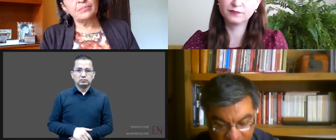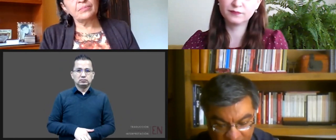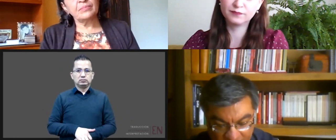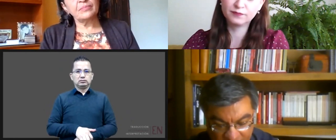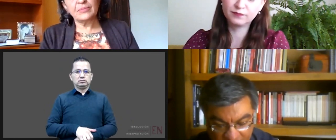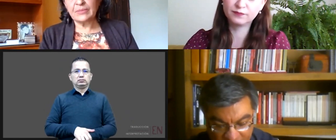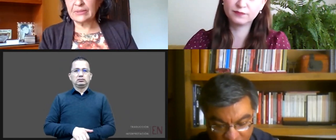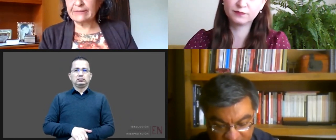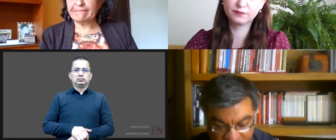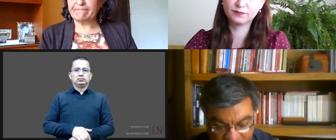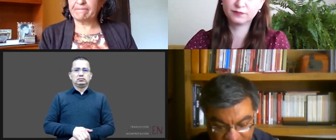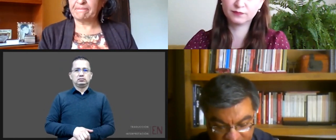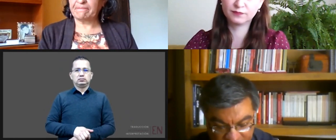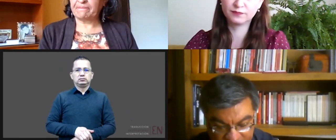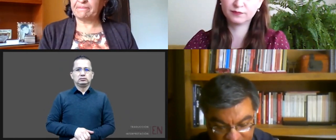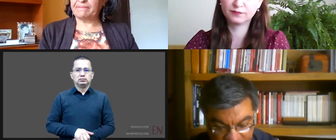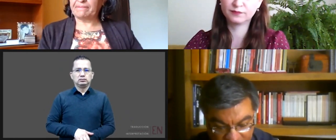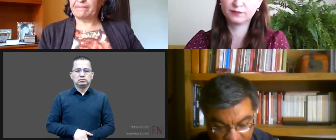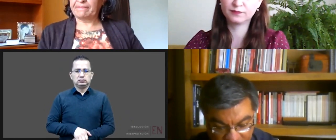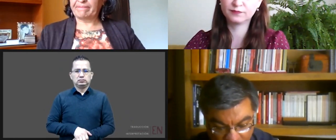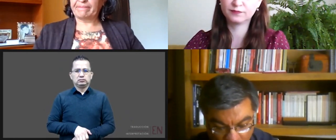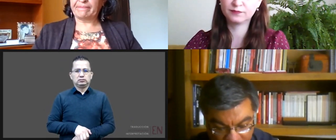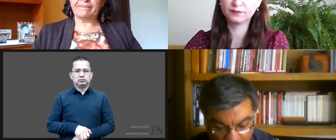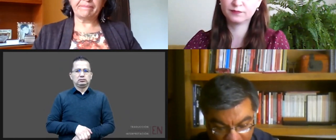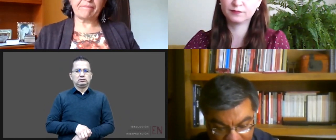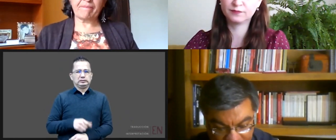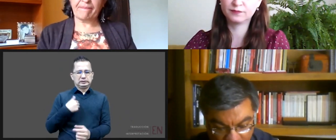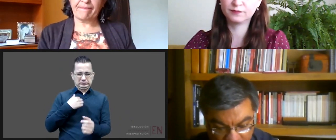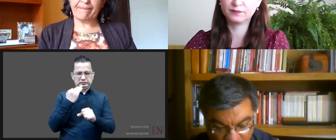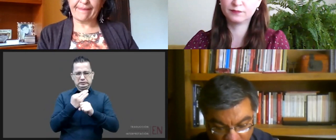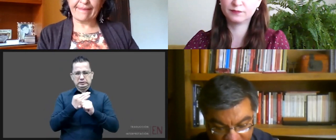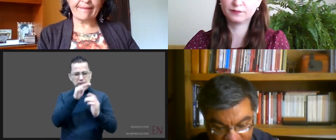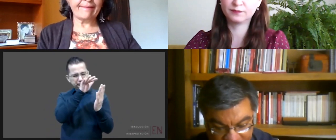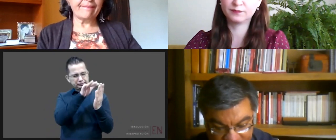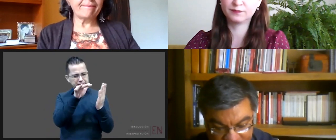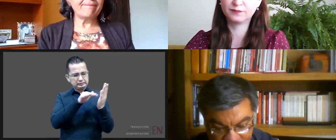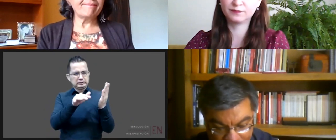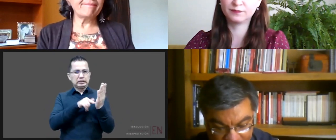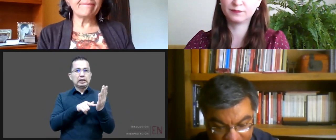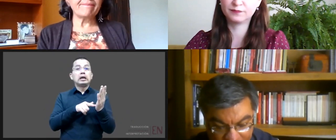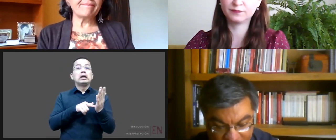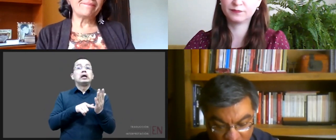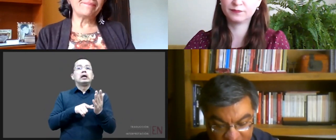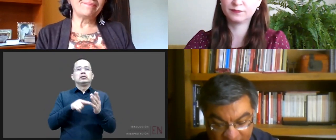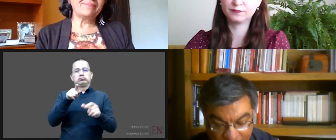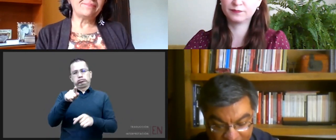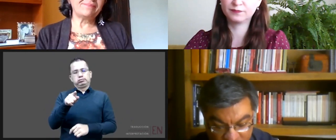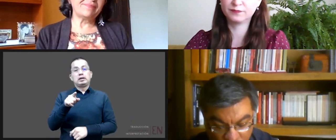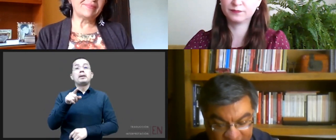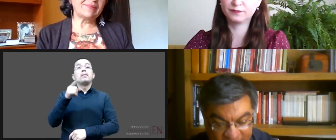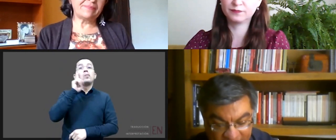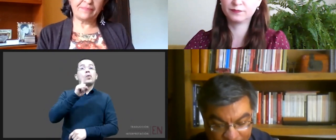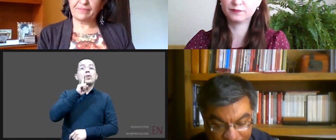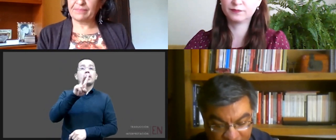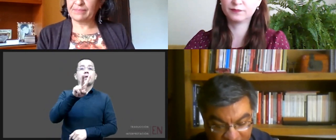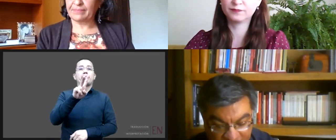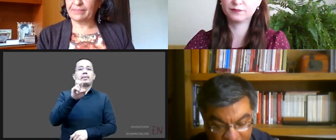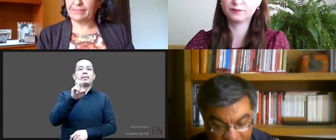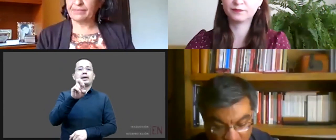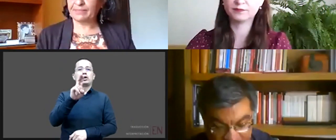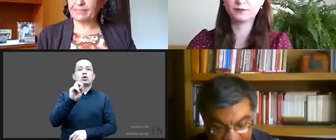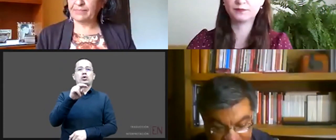a nuestra síntesis curricular de nuestros ponentes Verónica de la Paz Subillaga